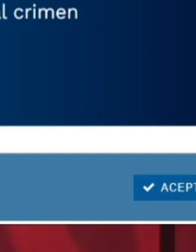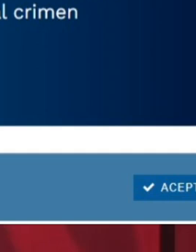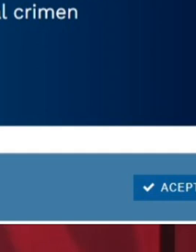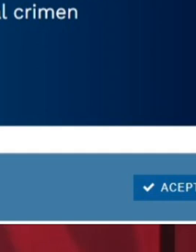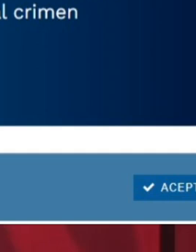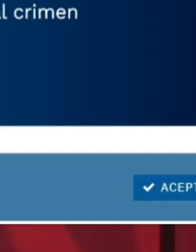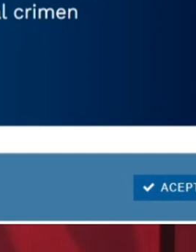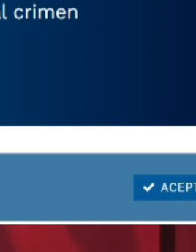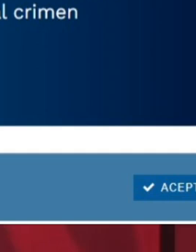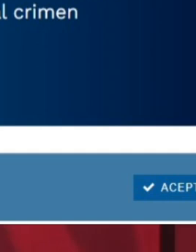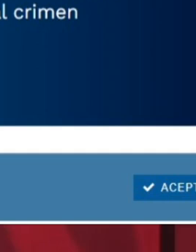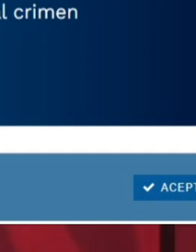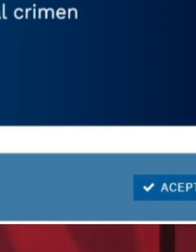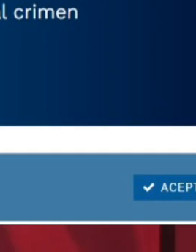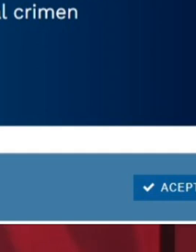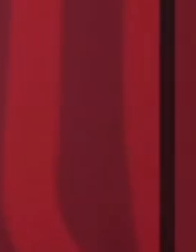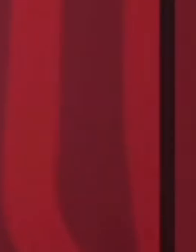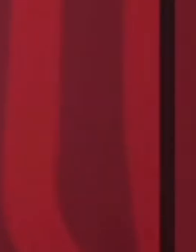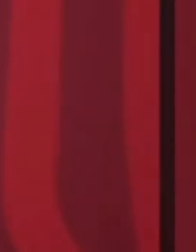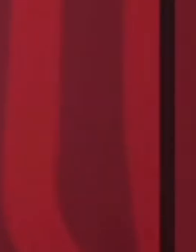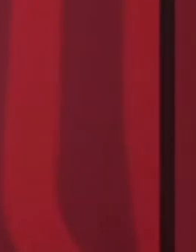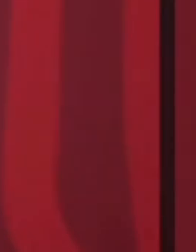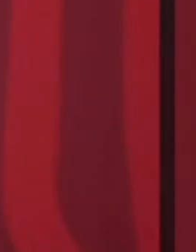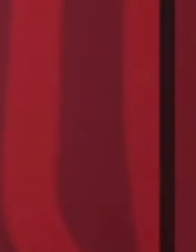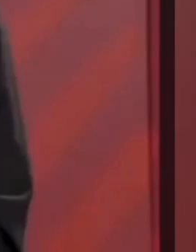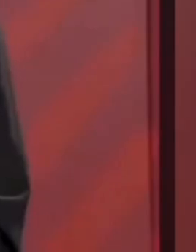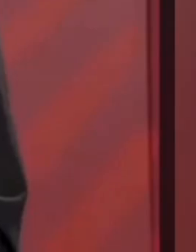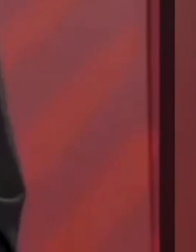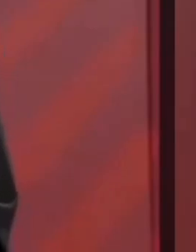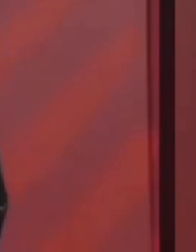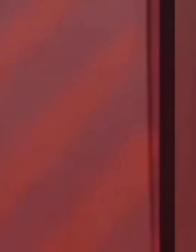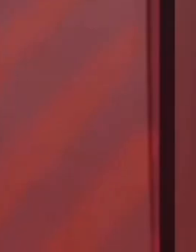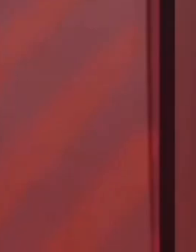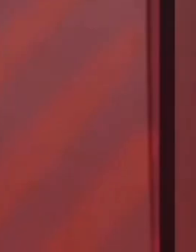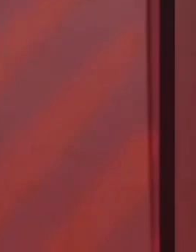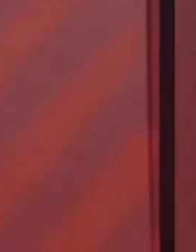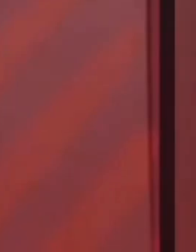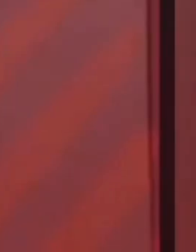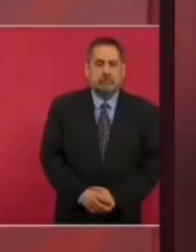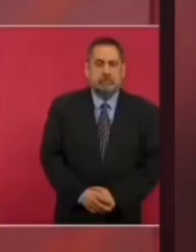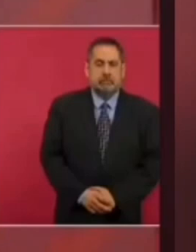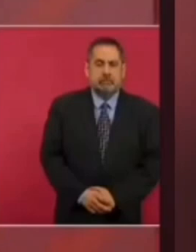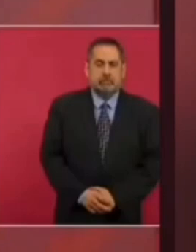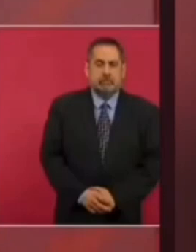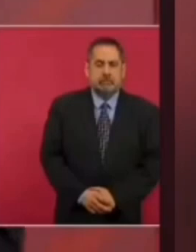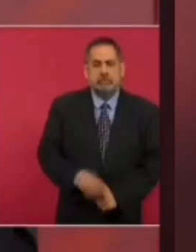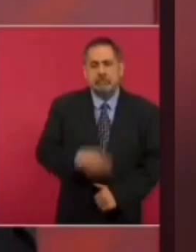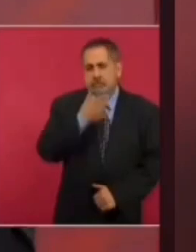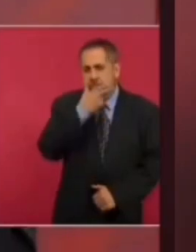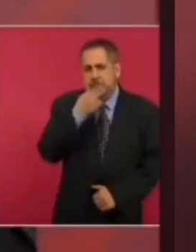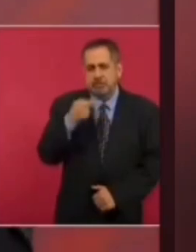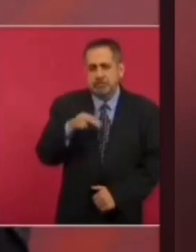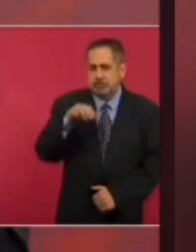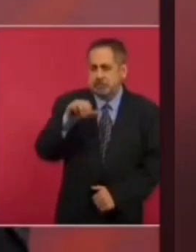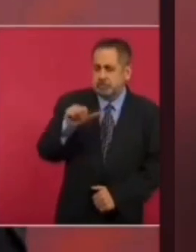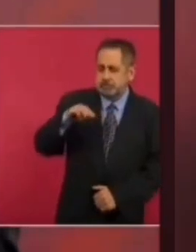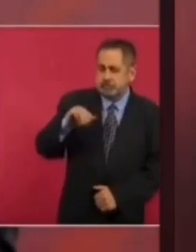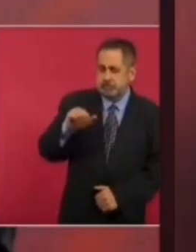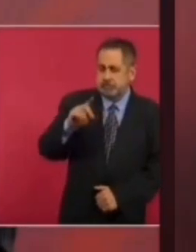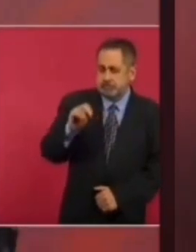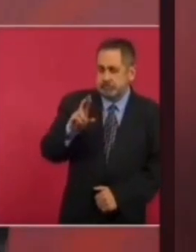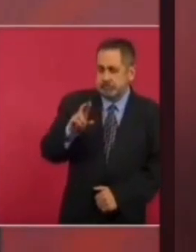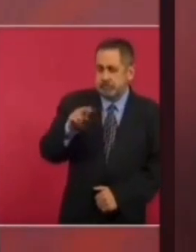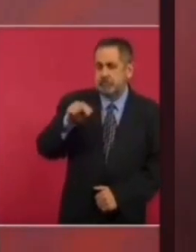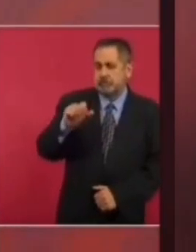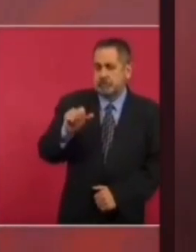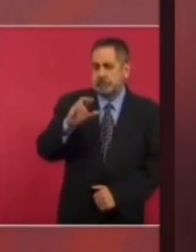mañana, durante su conferencia matutina, el presidente Andrés Manuel López Obrador expuso la columna, demostrando